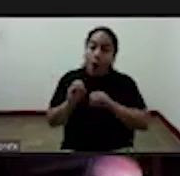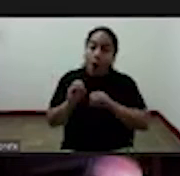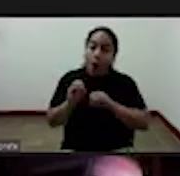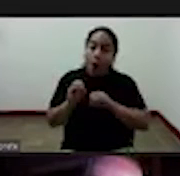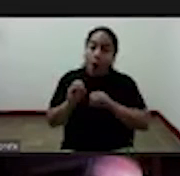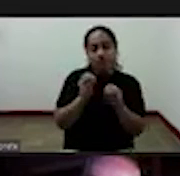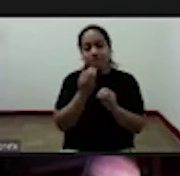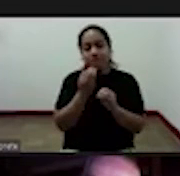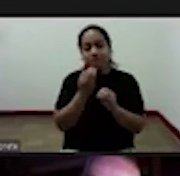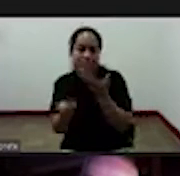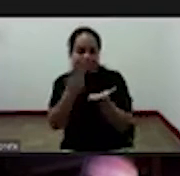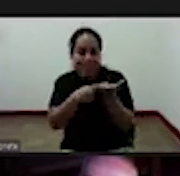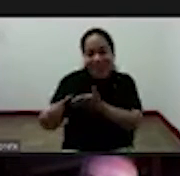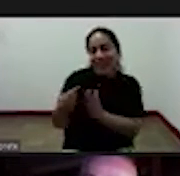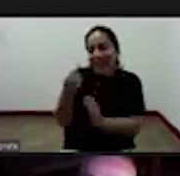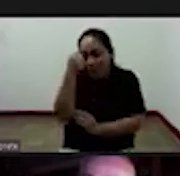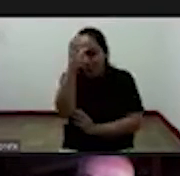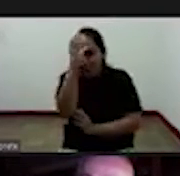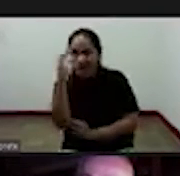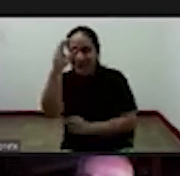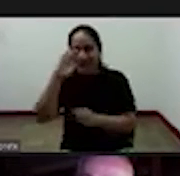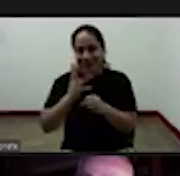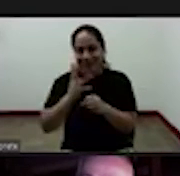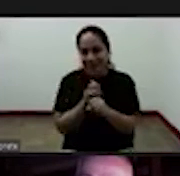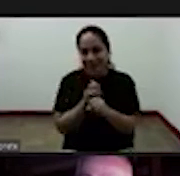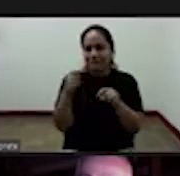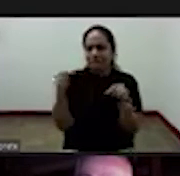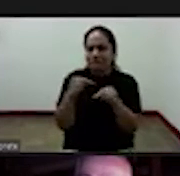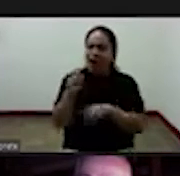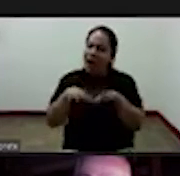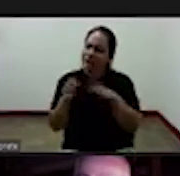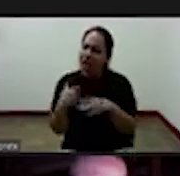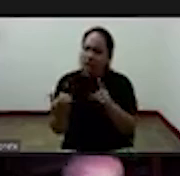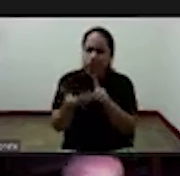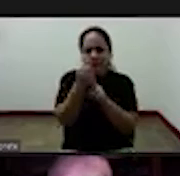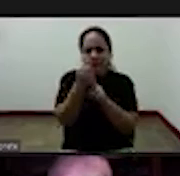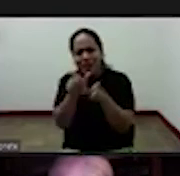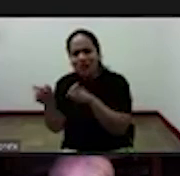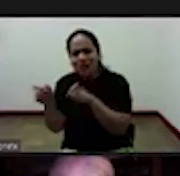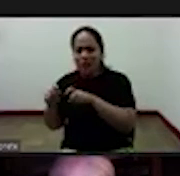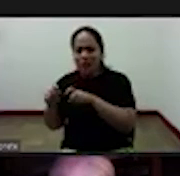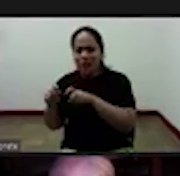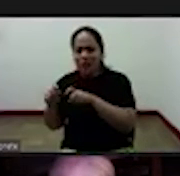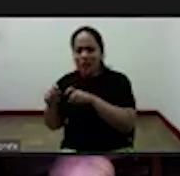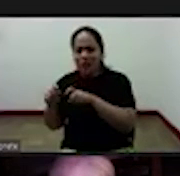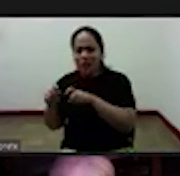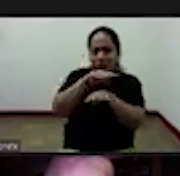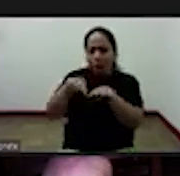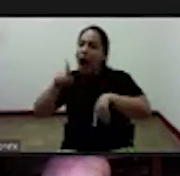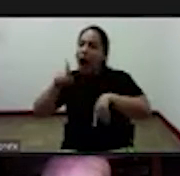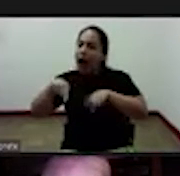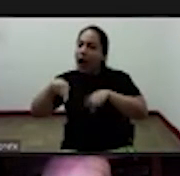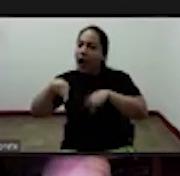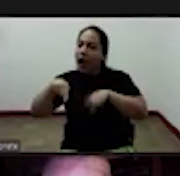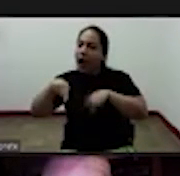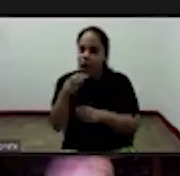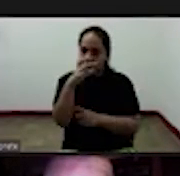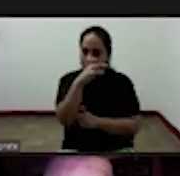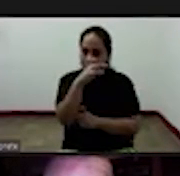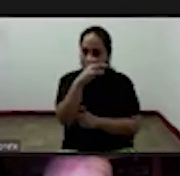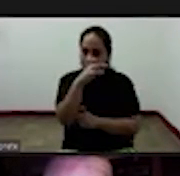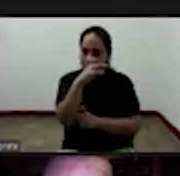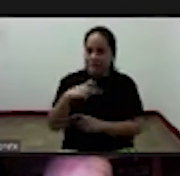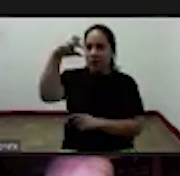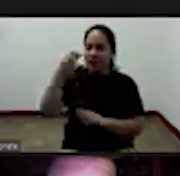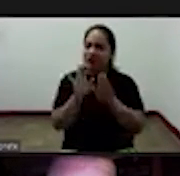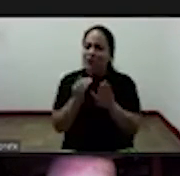arte, nos encontramos con públicos o incluso con profesionales muy en su